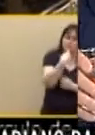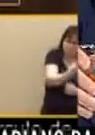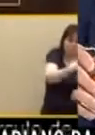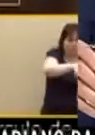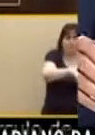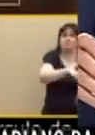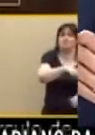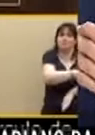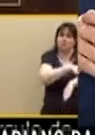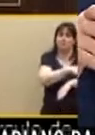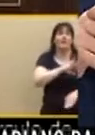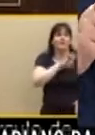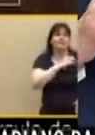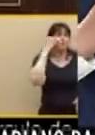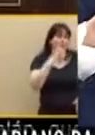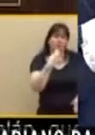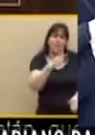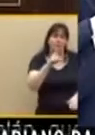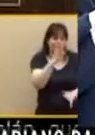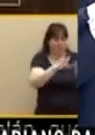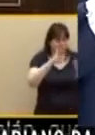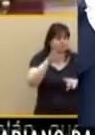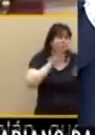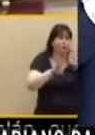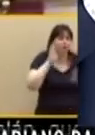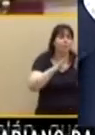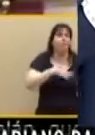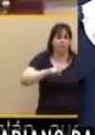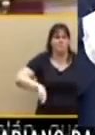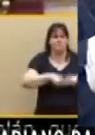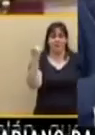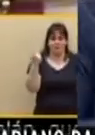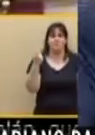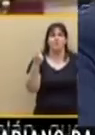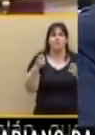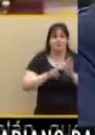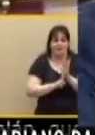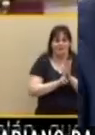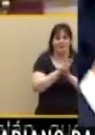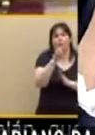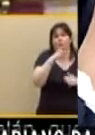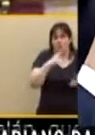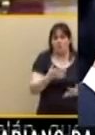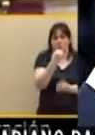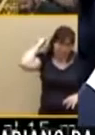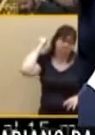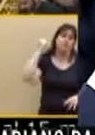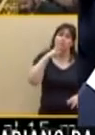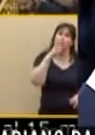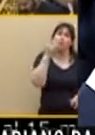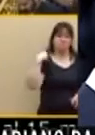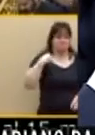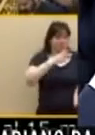que ya ha votado dos veces en los últimos años en el último año pero recordemos que el voto workcenter unas peón silenciosas de decembro particular él recibió un